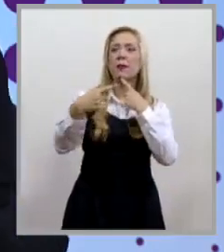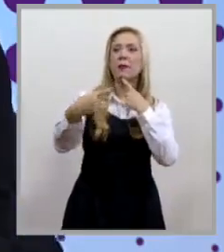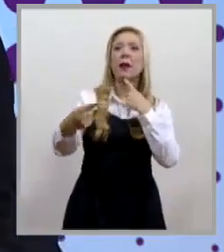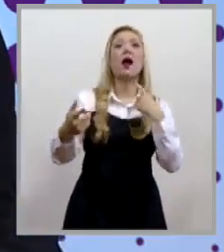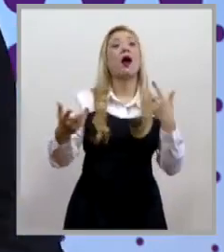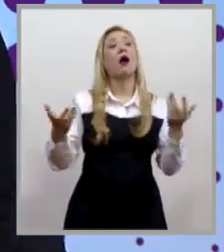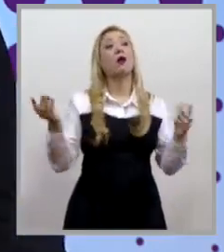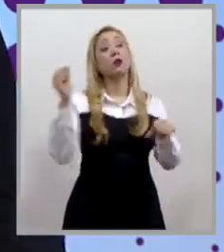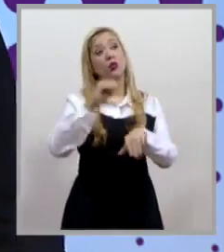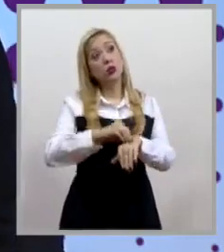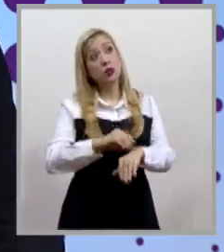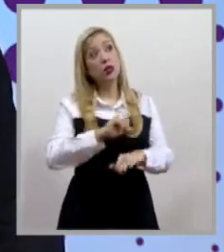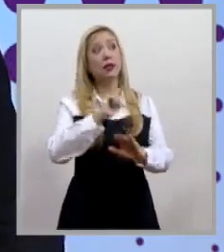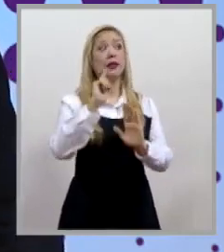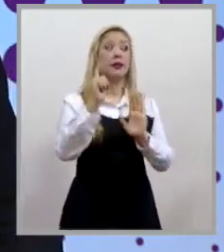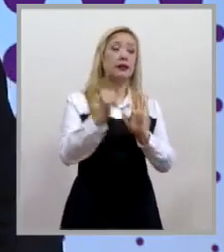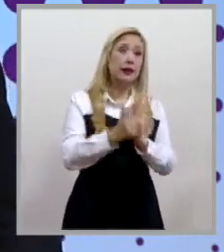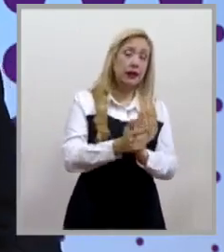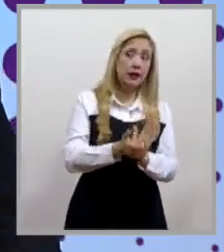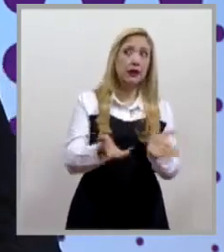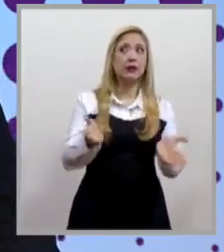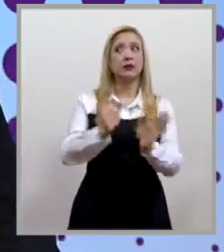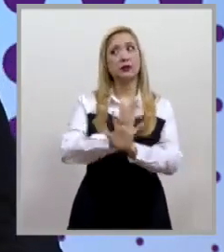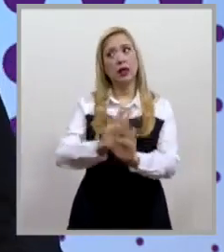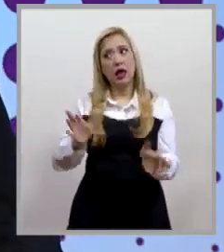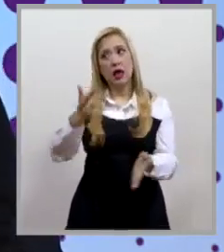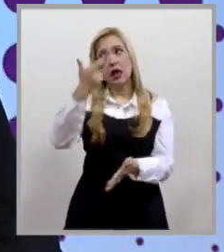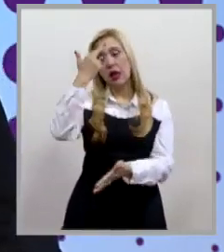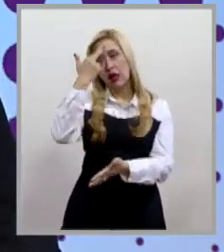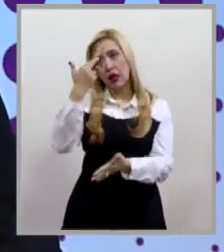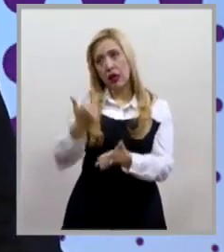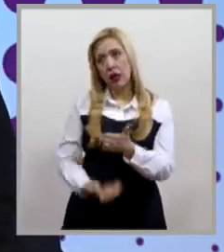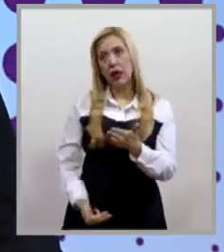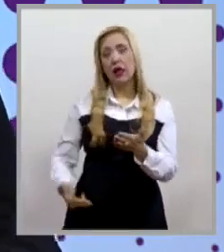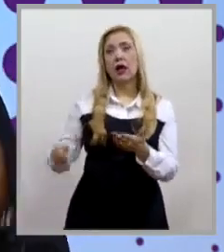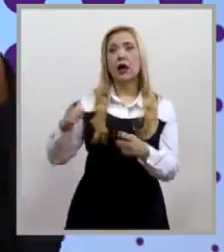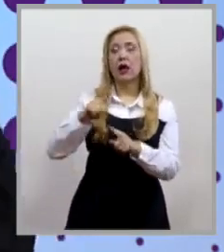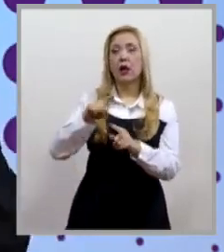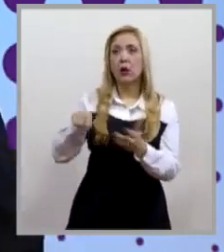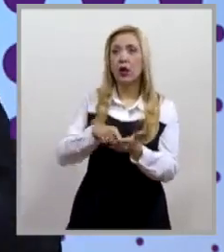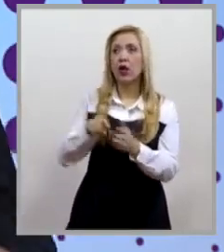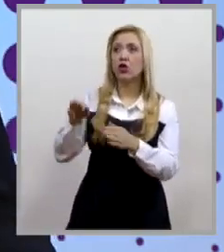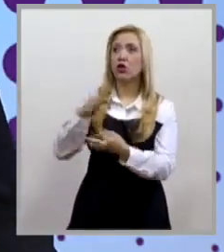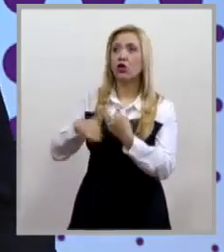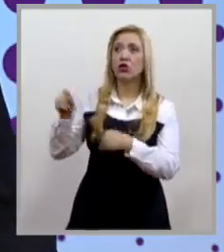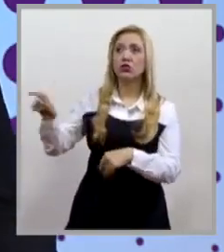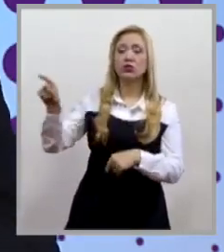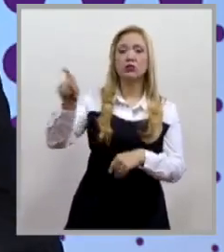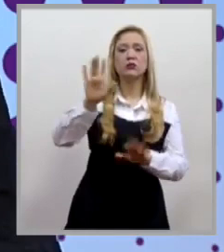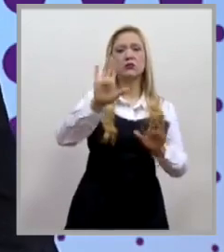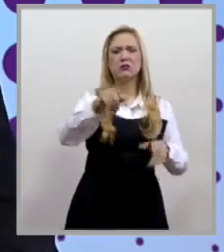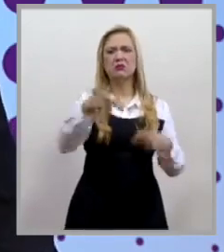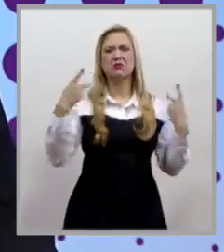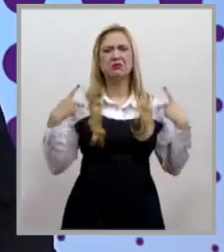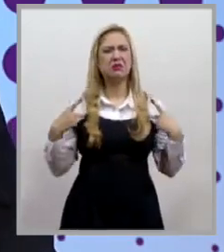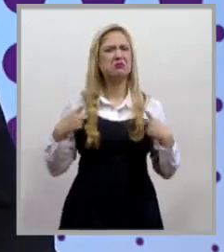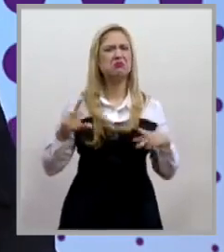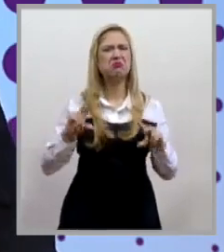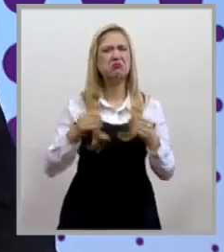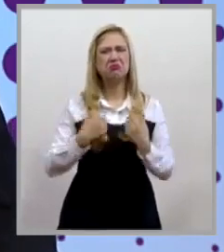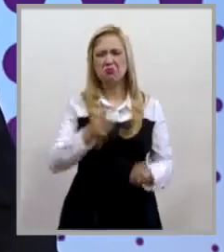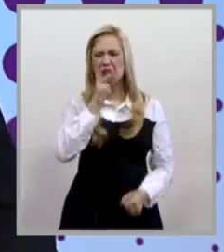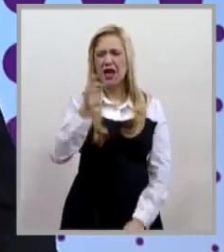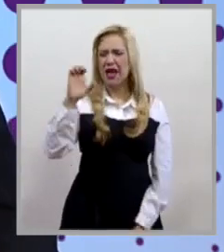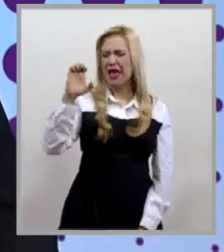impulsar políticas en contra de la violencia estructural y demás, pero para que a tu audiencia le quede como muy claro